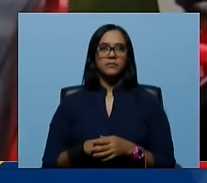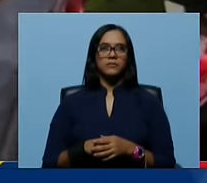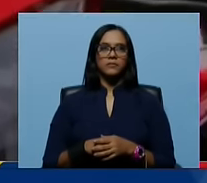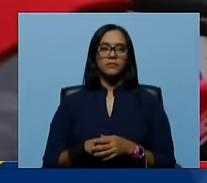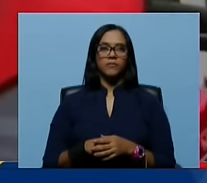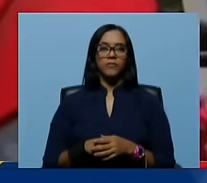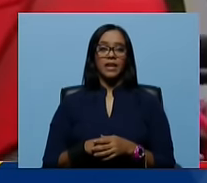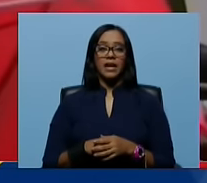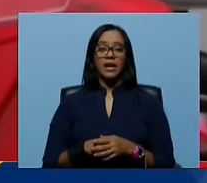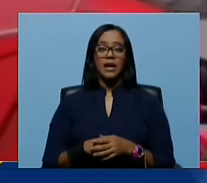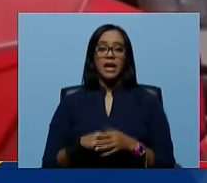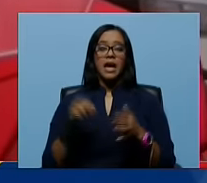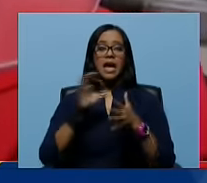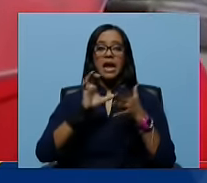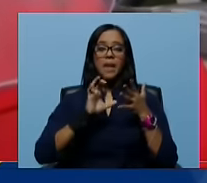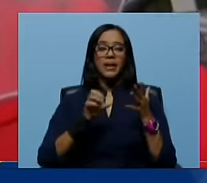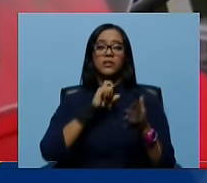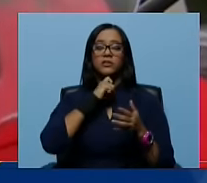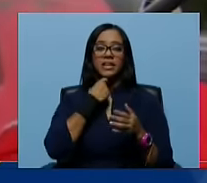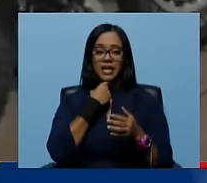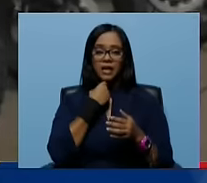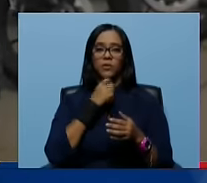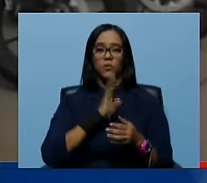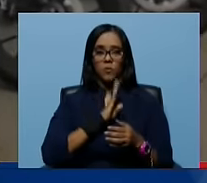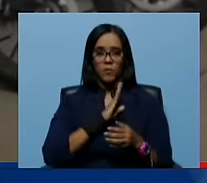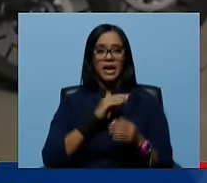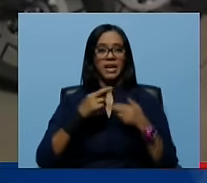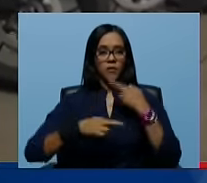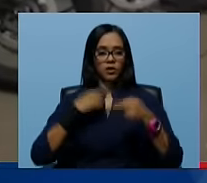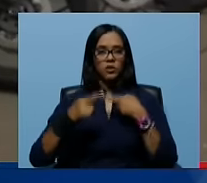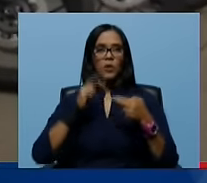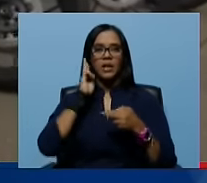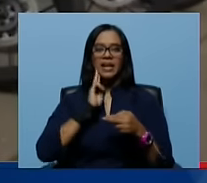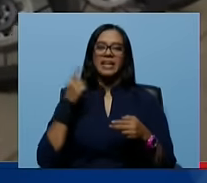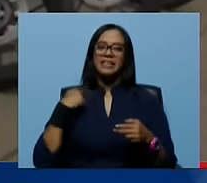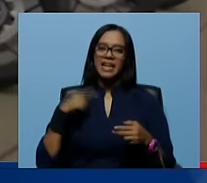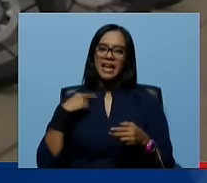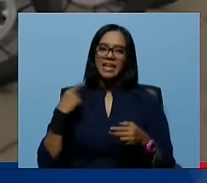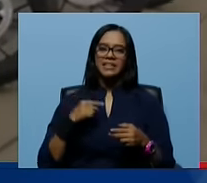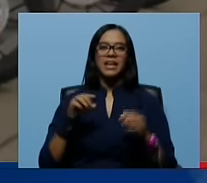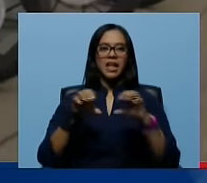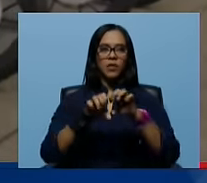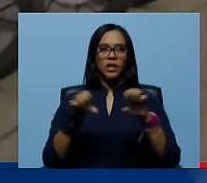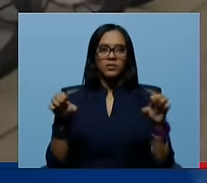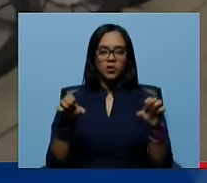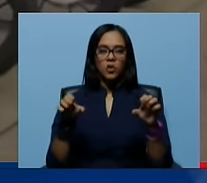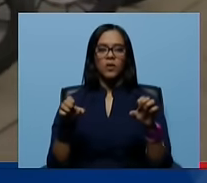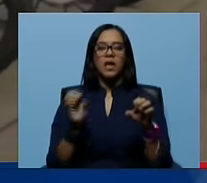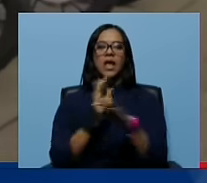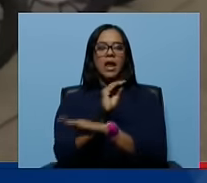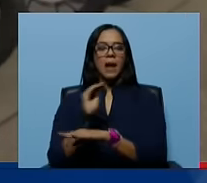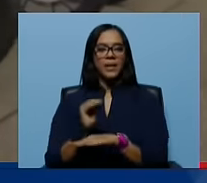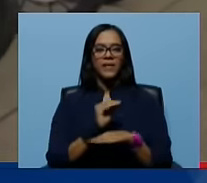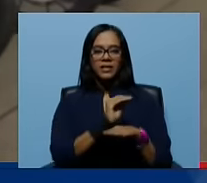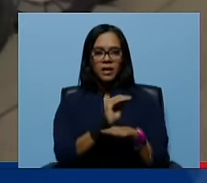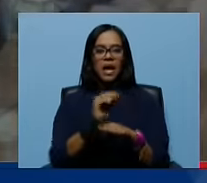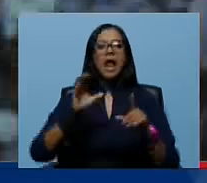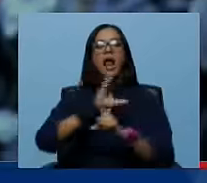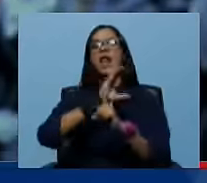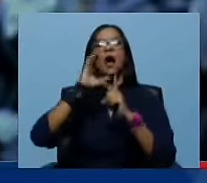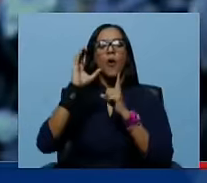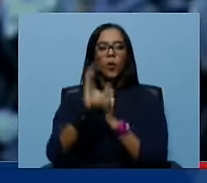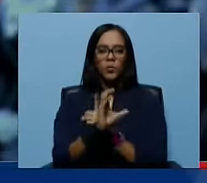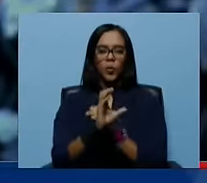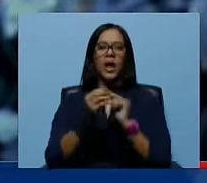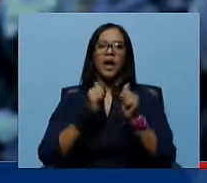El arma secreta de la Revolución Bolivariana es y tiene que ser la educación, la prevención, la cultura,